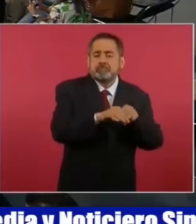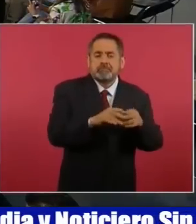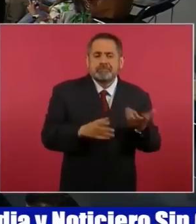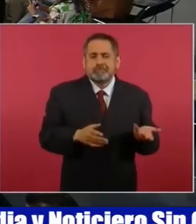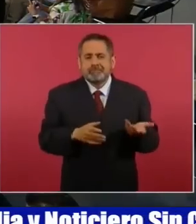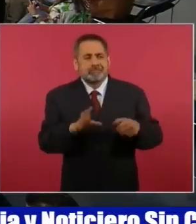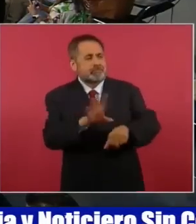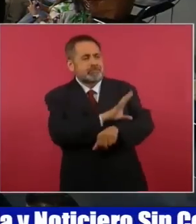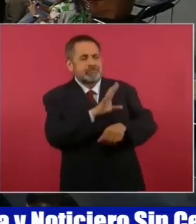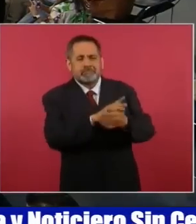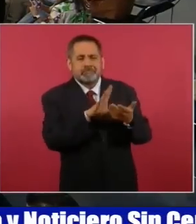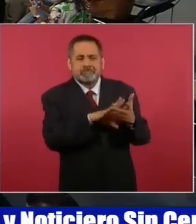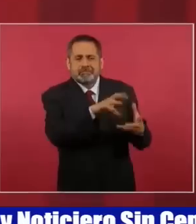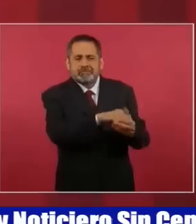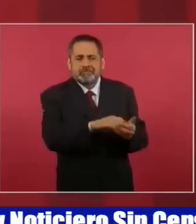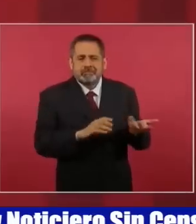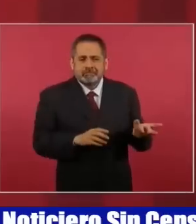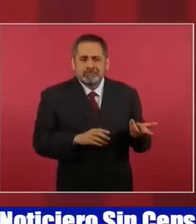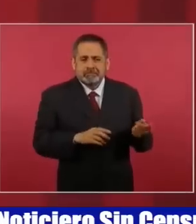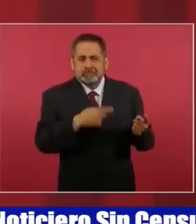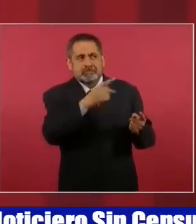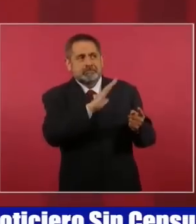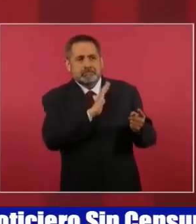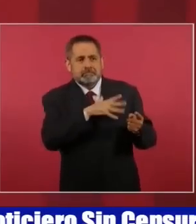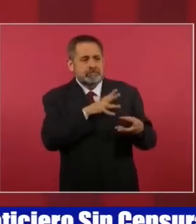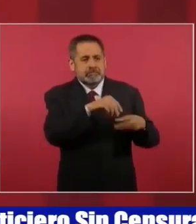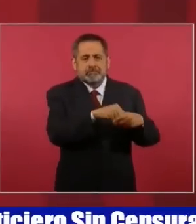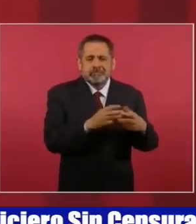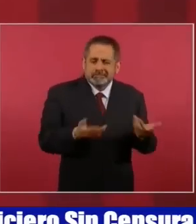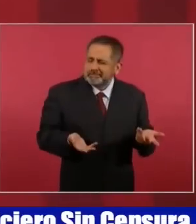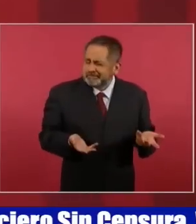la eléctrica española.